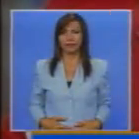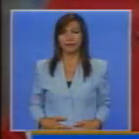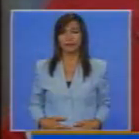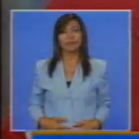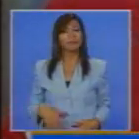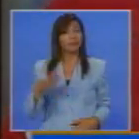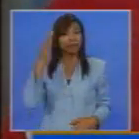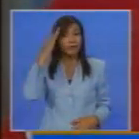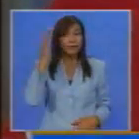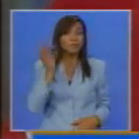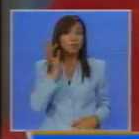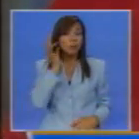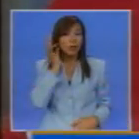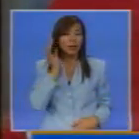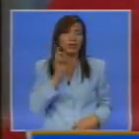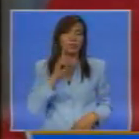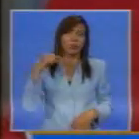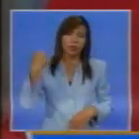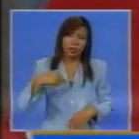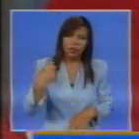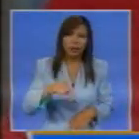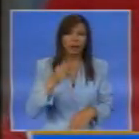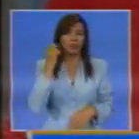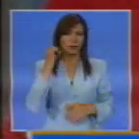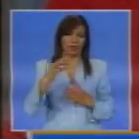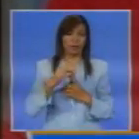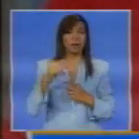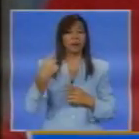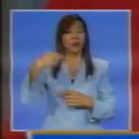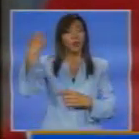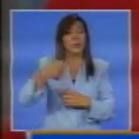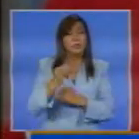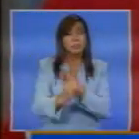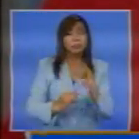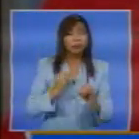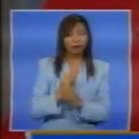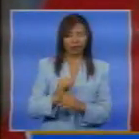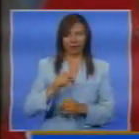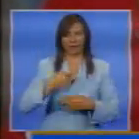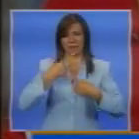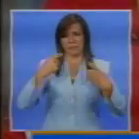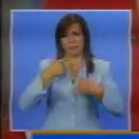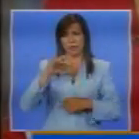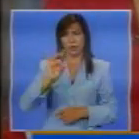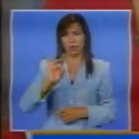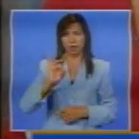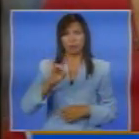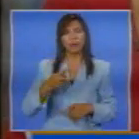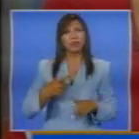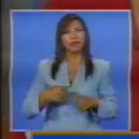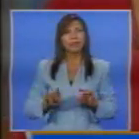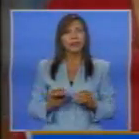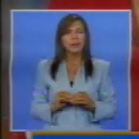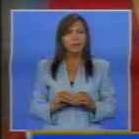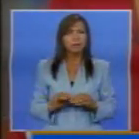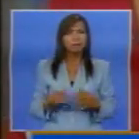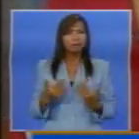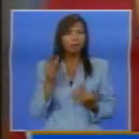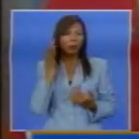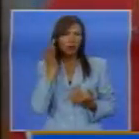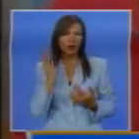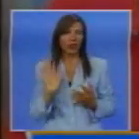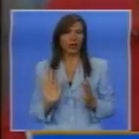celebramos nuestro día todos los días, pero el Día Internacional es el 8 de marzo. A continuación les mostramos algunos referentes